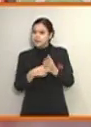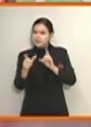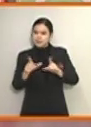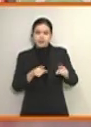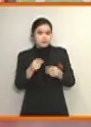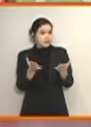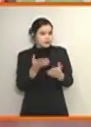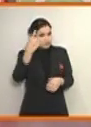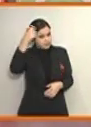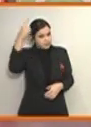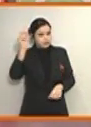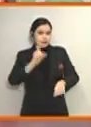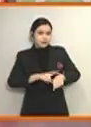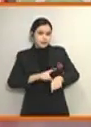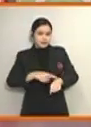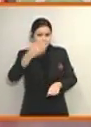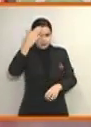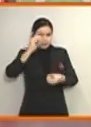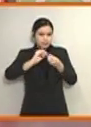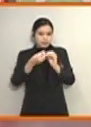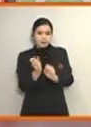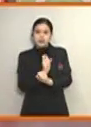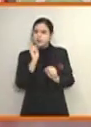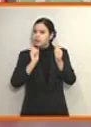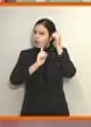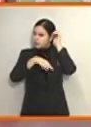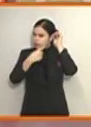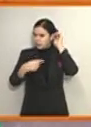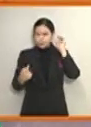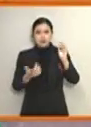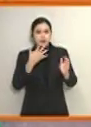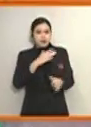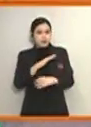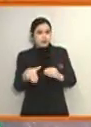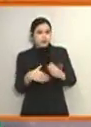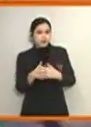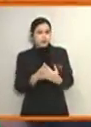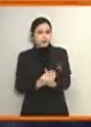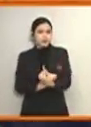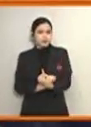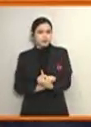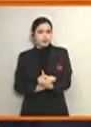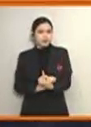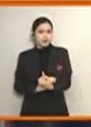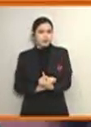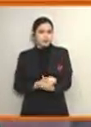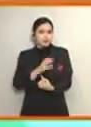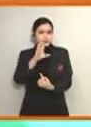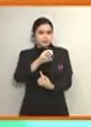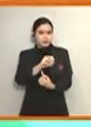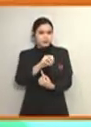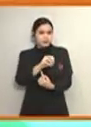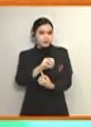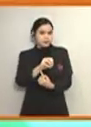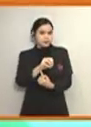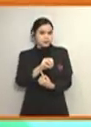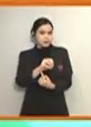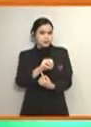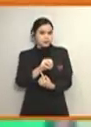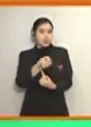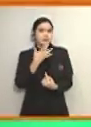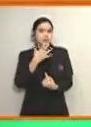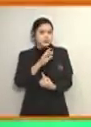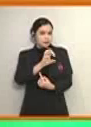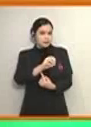soñaste, conoceremos el número afortunado para la diaria. Les deseo suerte, su primer dígito. Este es el 0. Segundo dígito,